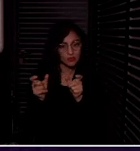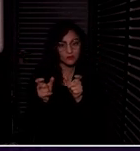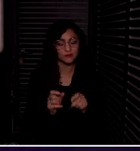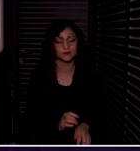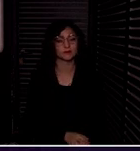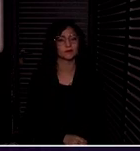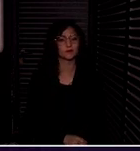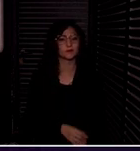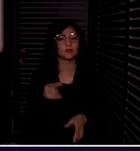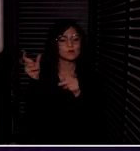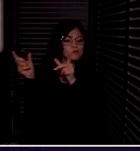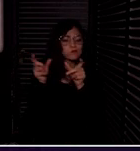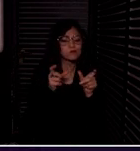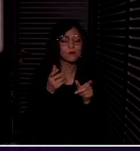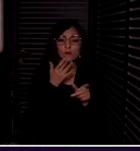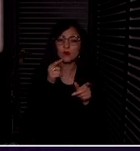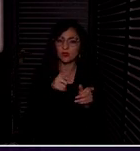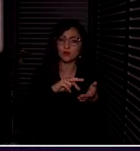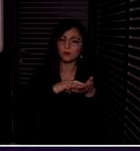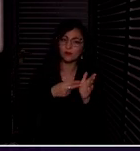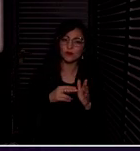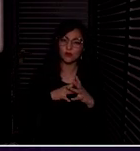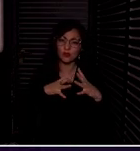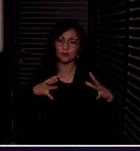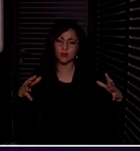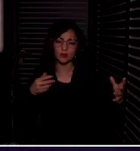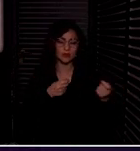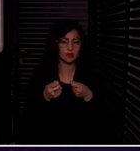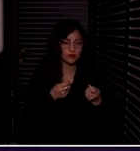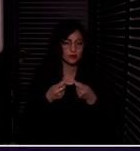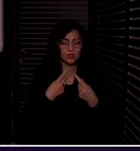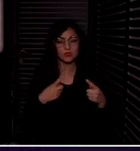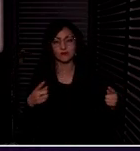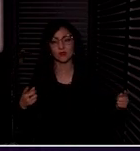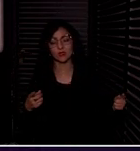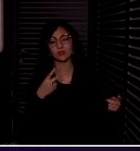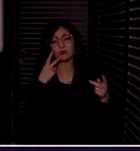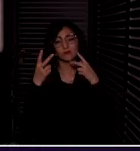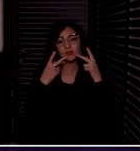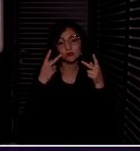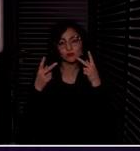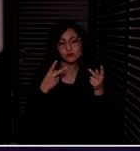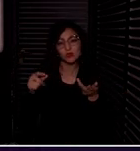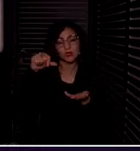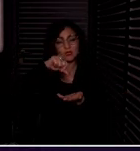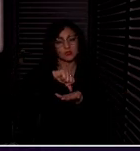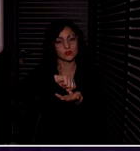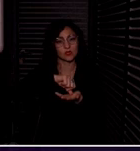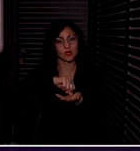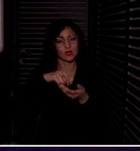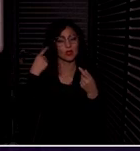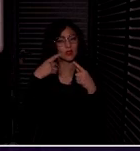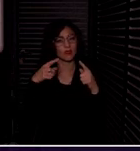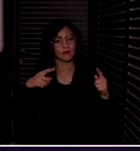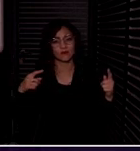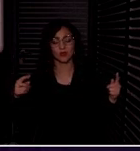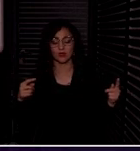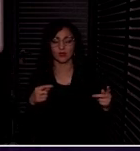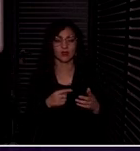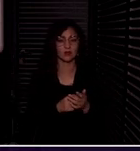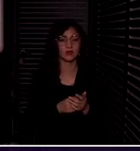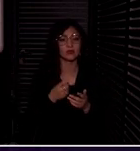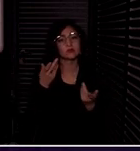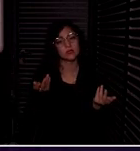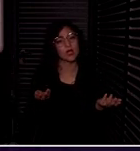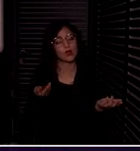están regulando porque ven que este caos del mercado va a arrasar con la industria audiovisual nacional. y con los operadores de televisión, y por tanto se están